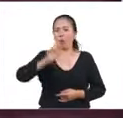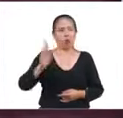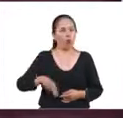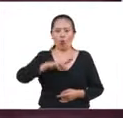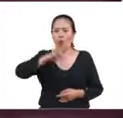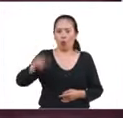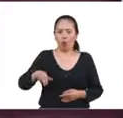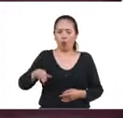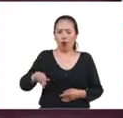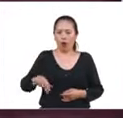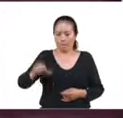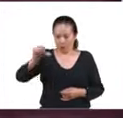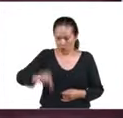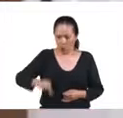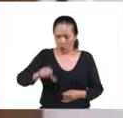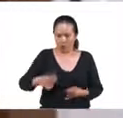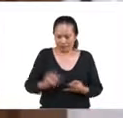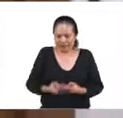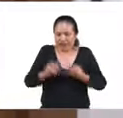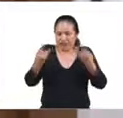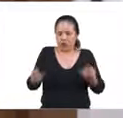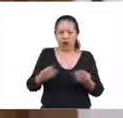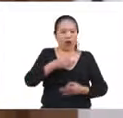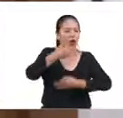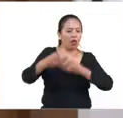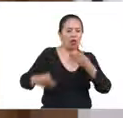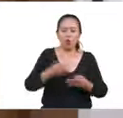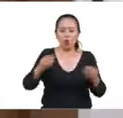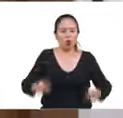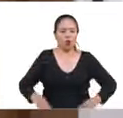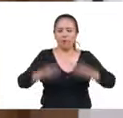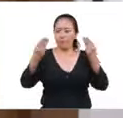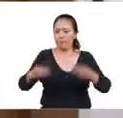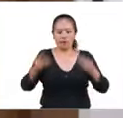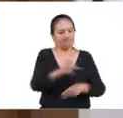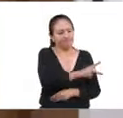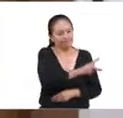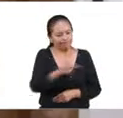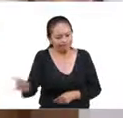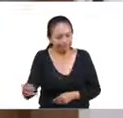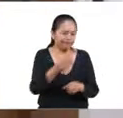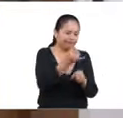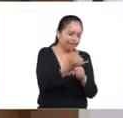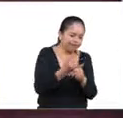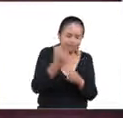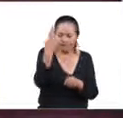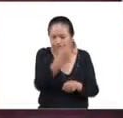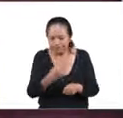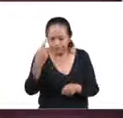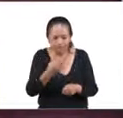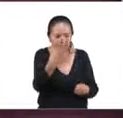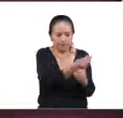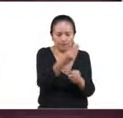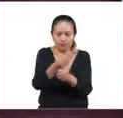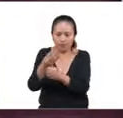atención a todos los mercados públicos de la Ciudad de México. Sí, aquí está,